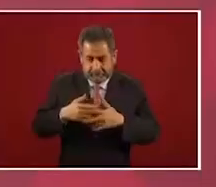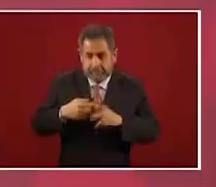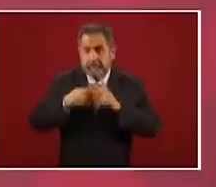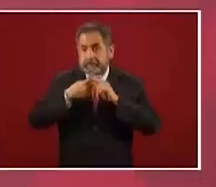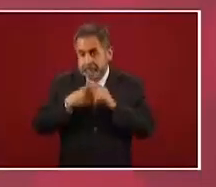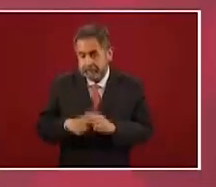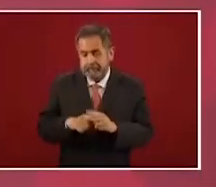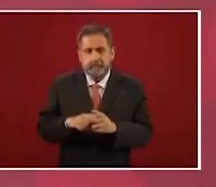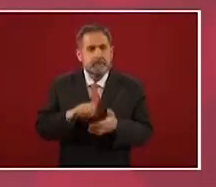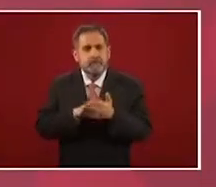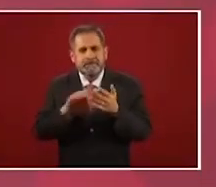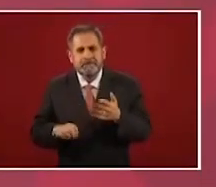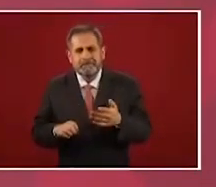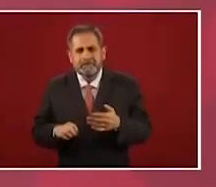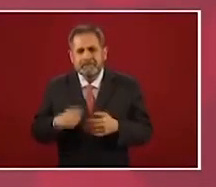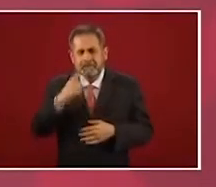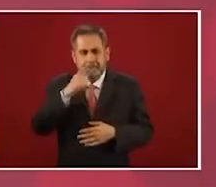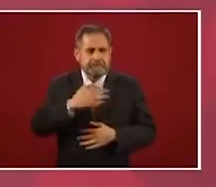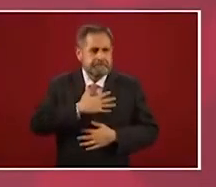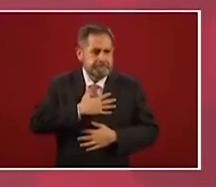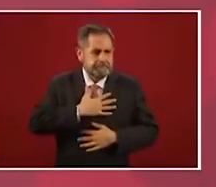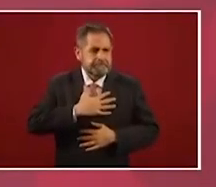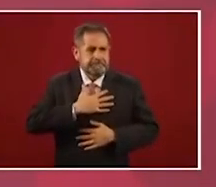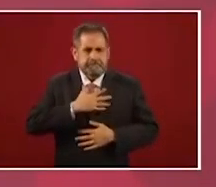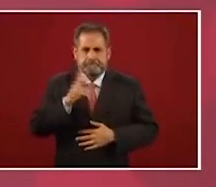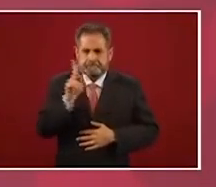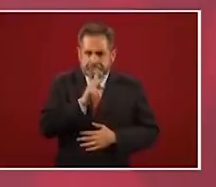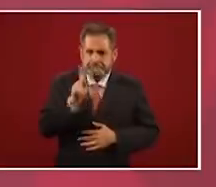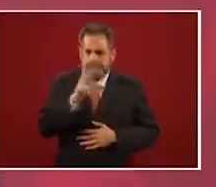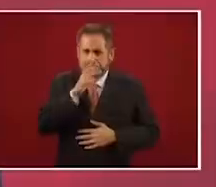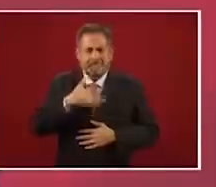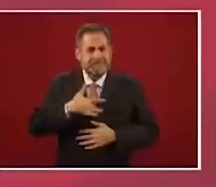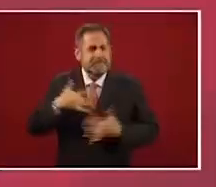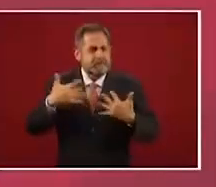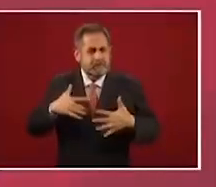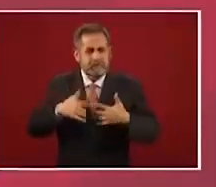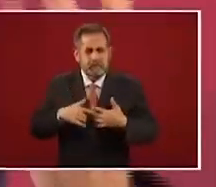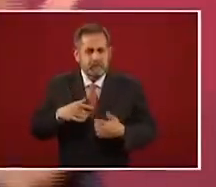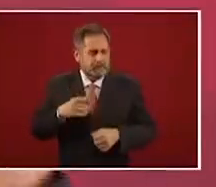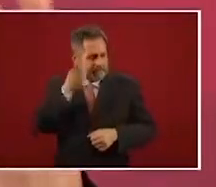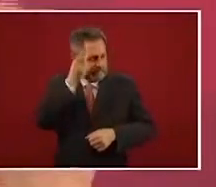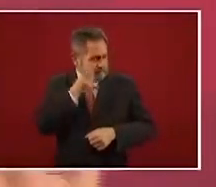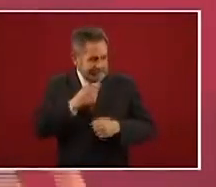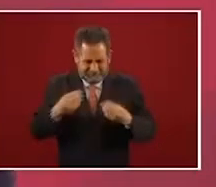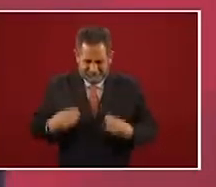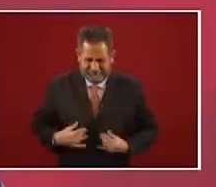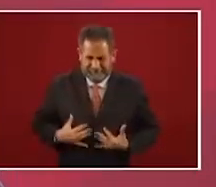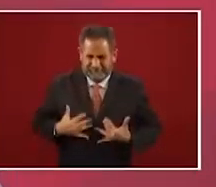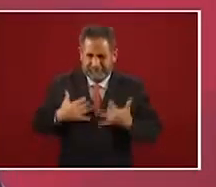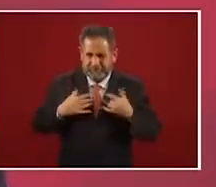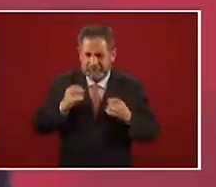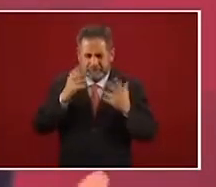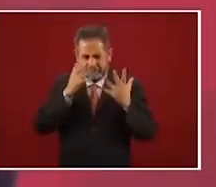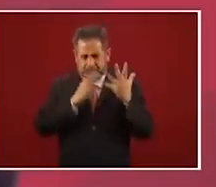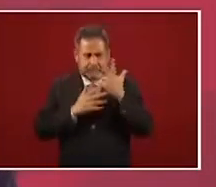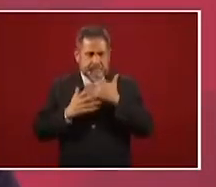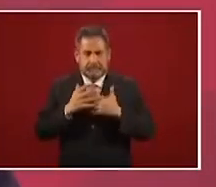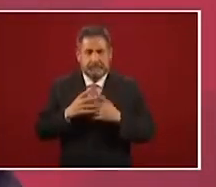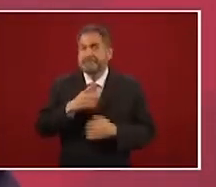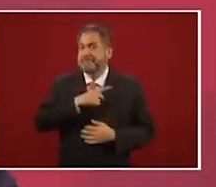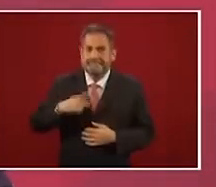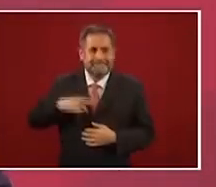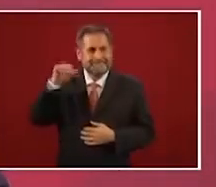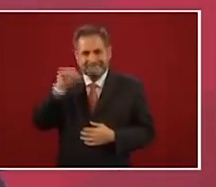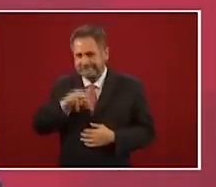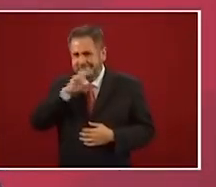empezaran a tener, por ejemplo, dificultad para respirar, dolor de pecho, adormecimiento o un estado de confusión, deben ir